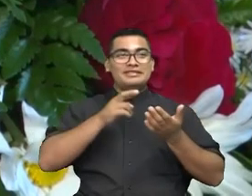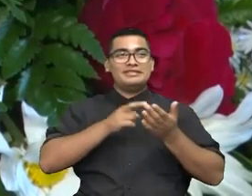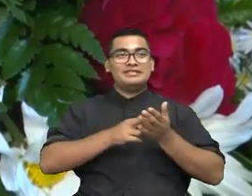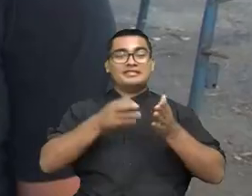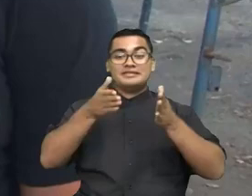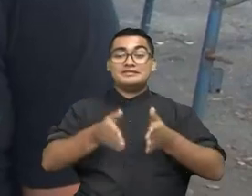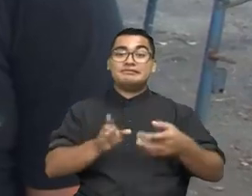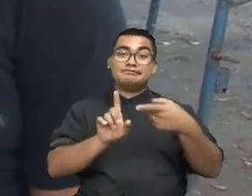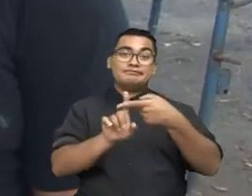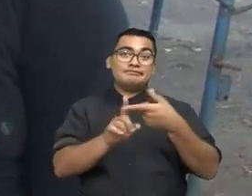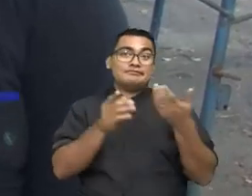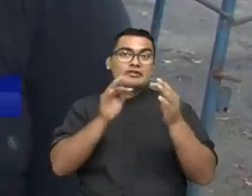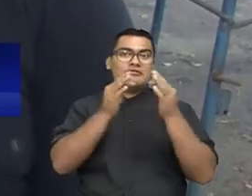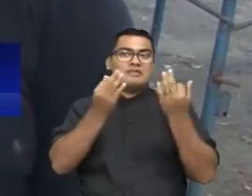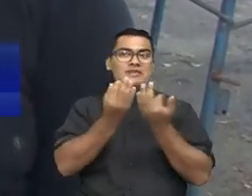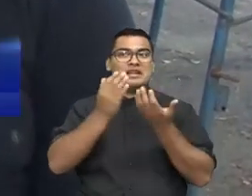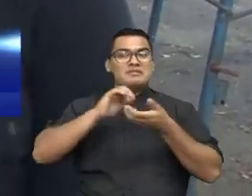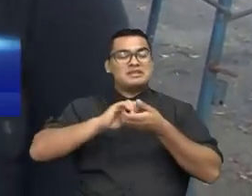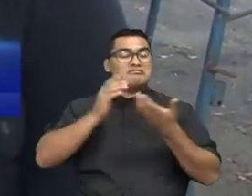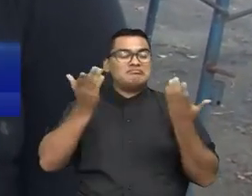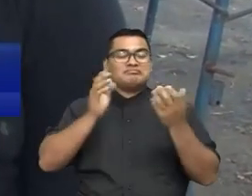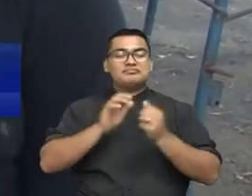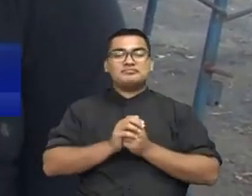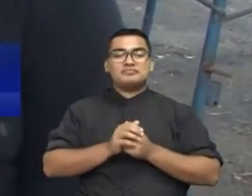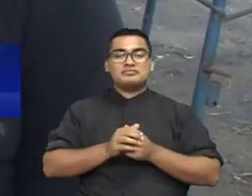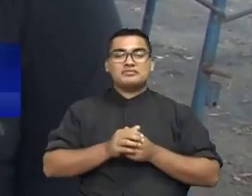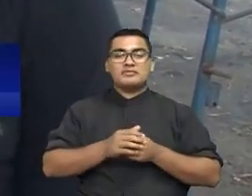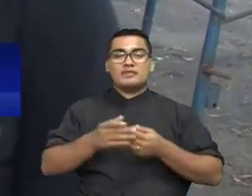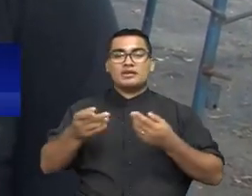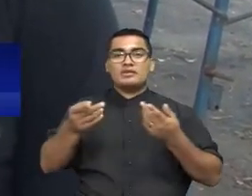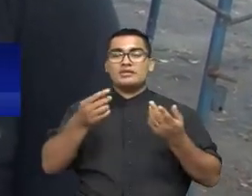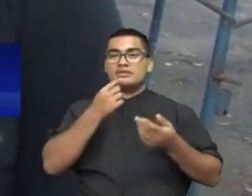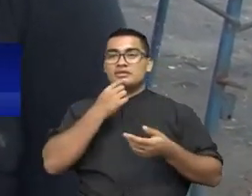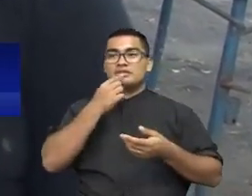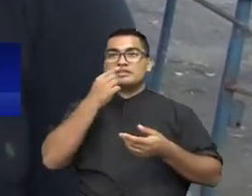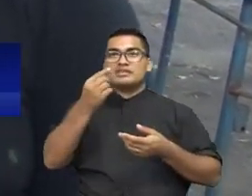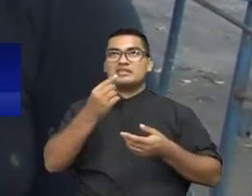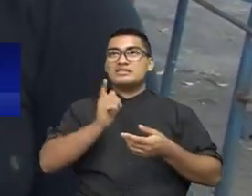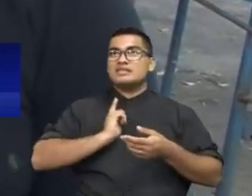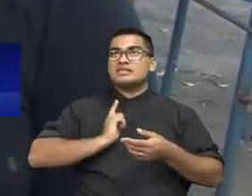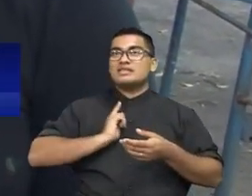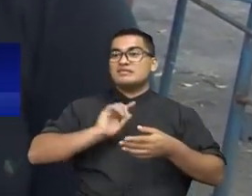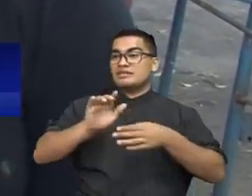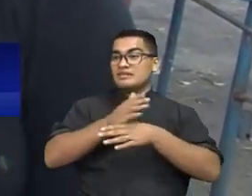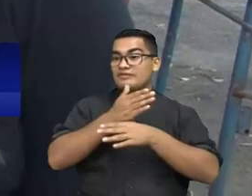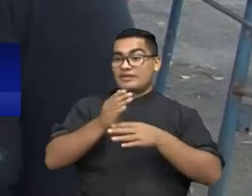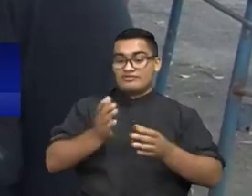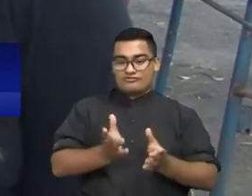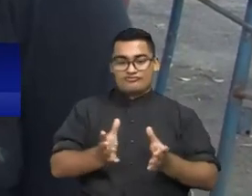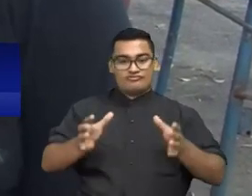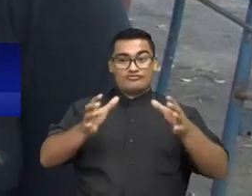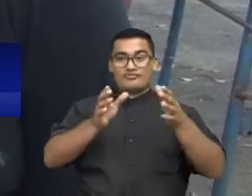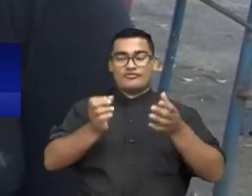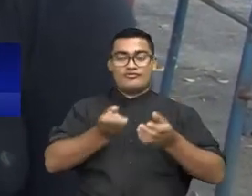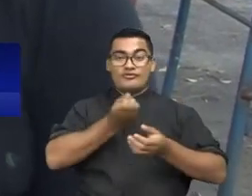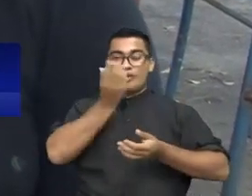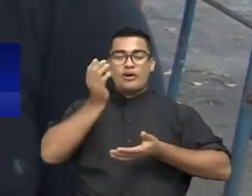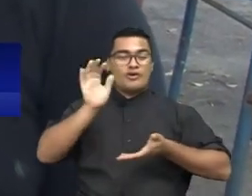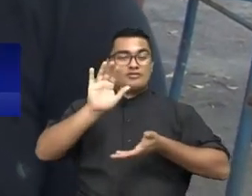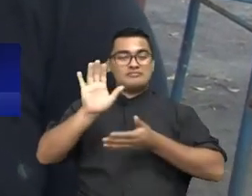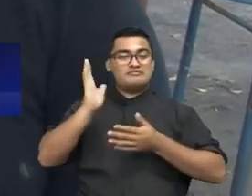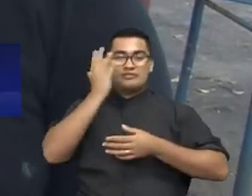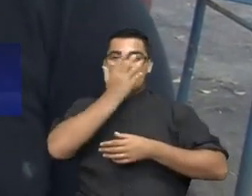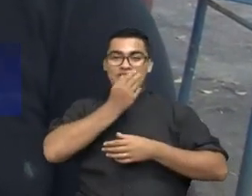difuntos. Bueno, ofrecemos aquí lo que es granito, cordones, jarrones, Cristo de mármol,